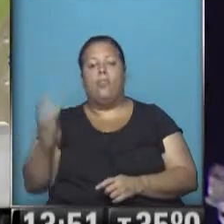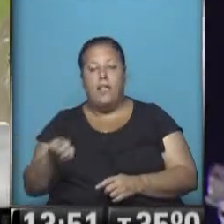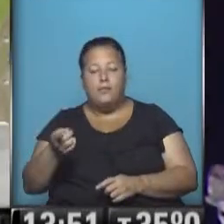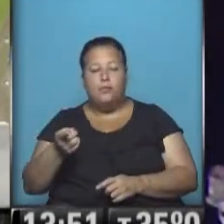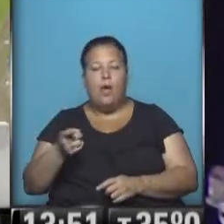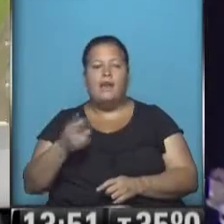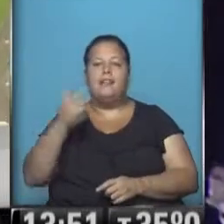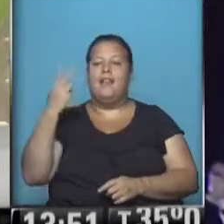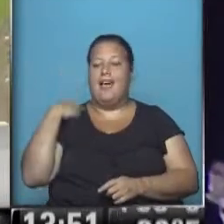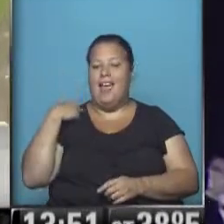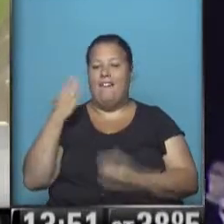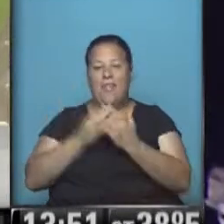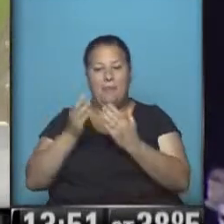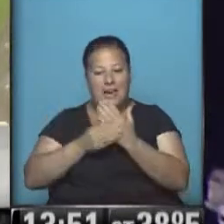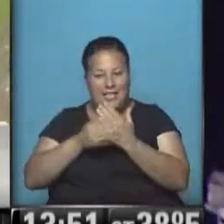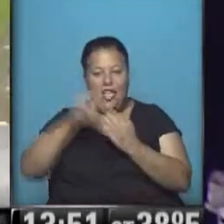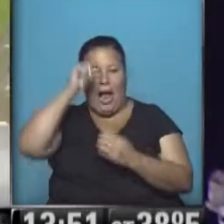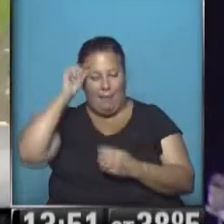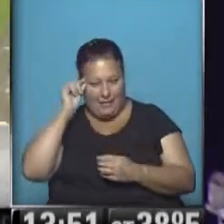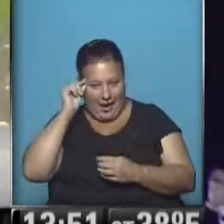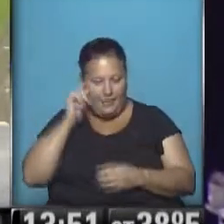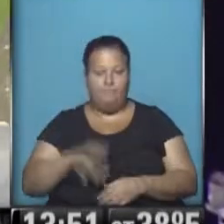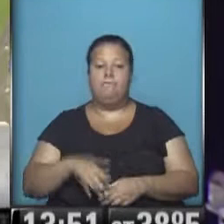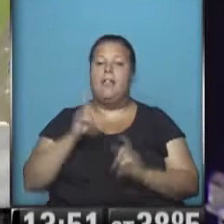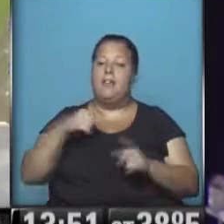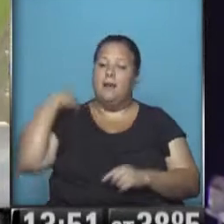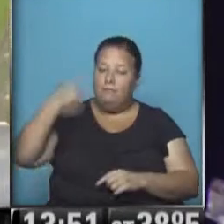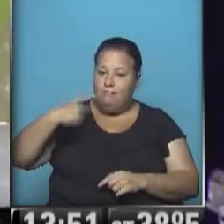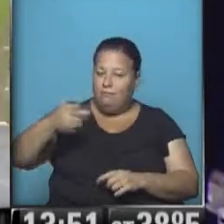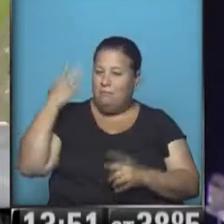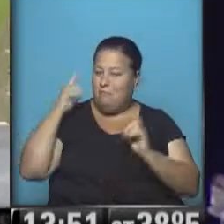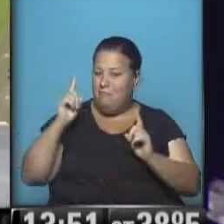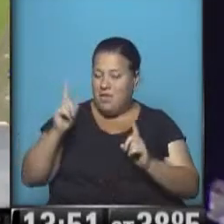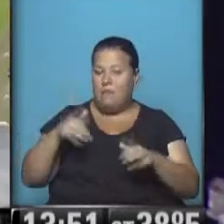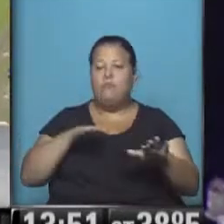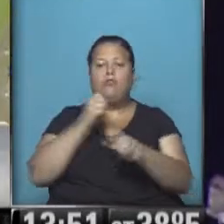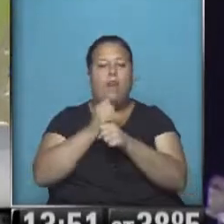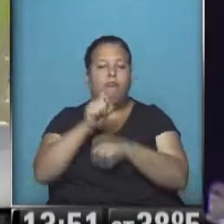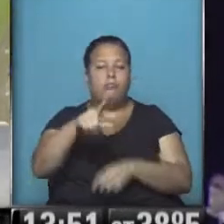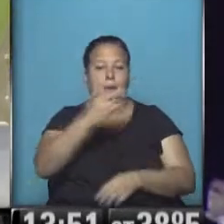el turno del jefe de gabinete, Jorge Capitanich. Como viene ocurriendo en los últimos días, la actividad de la